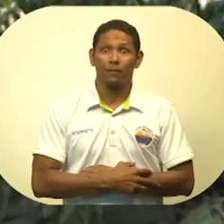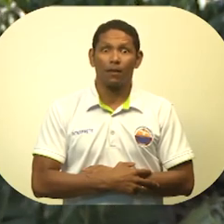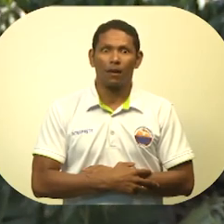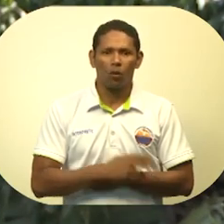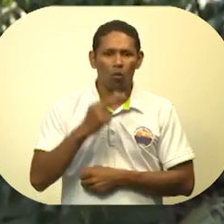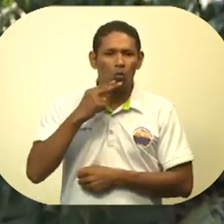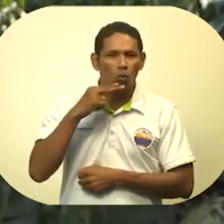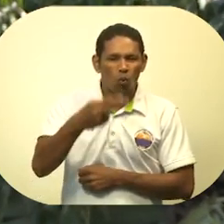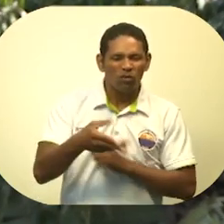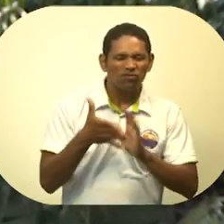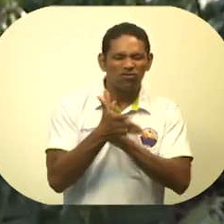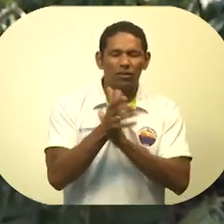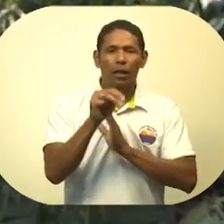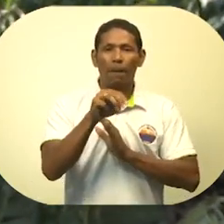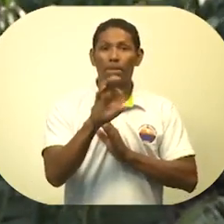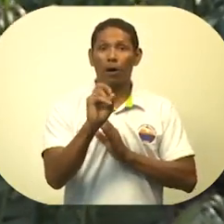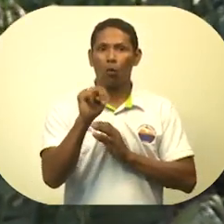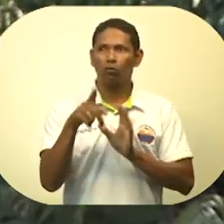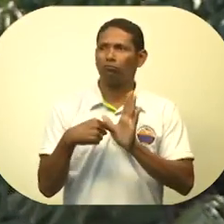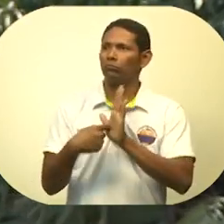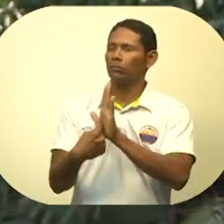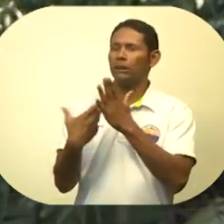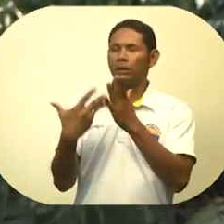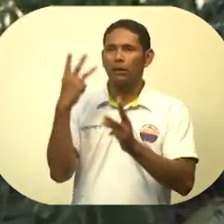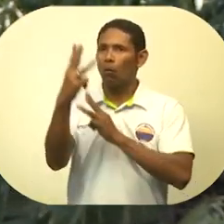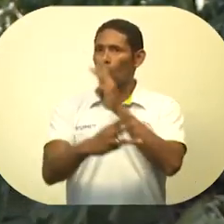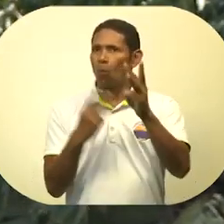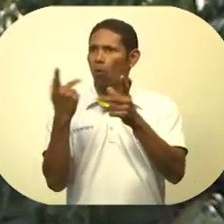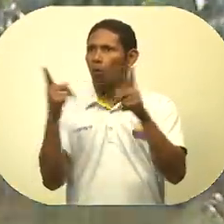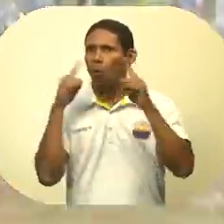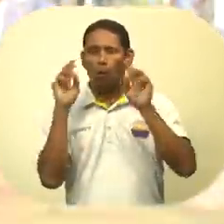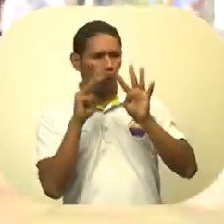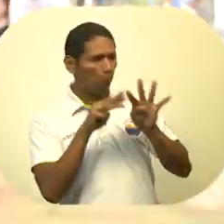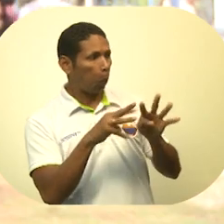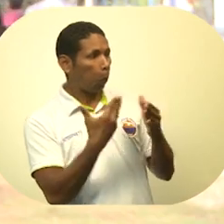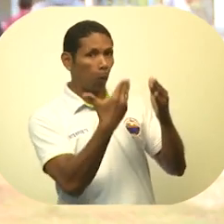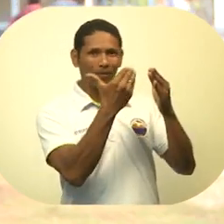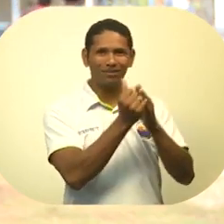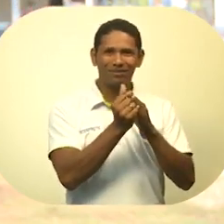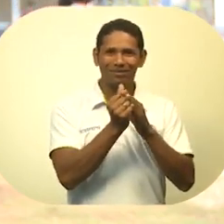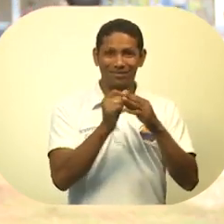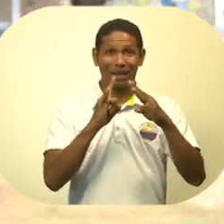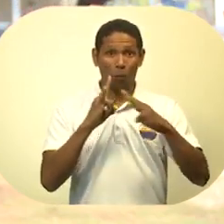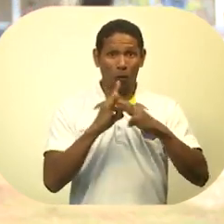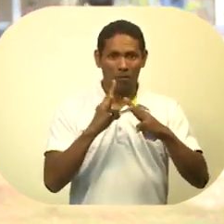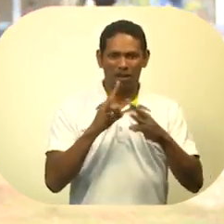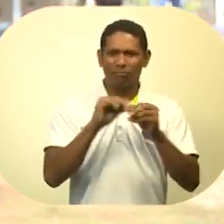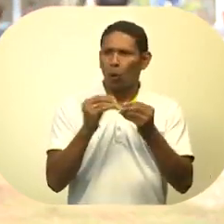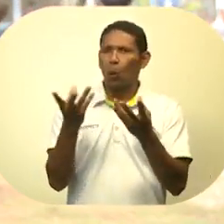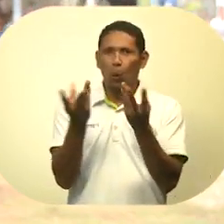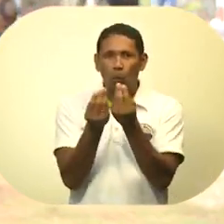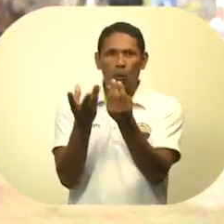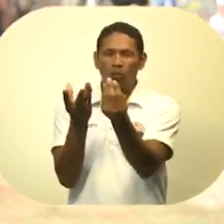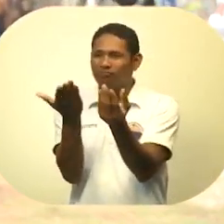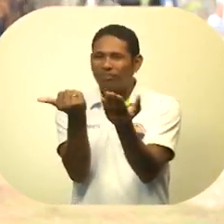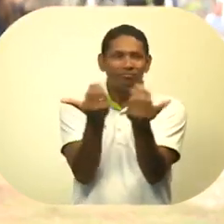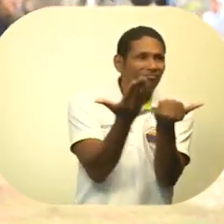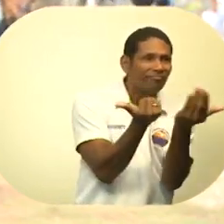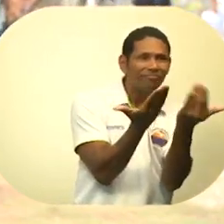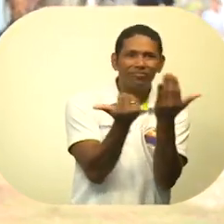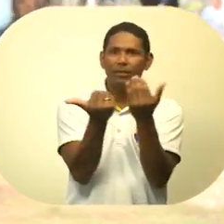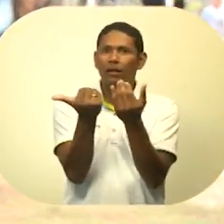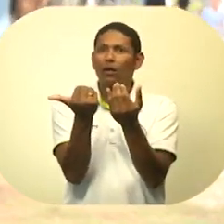La narrativa de Macondo sedujo al mundo en la Escuela del Realismo Mágico. La Alma Mater reunió actores de diferentes sectores con el fin de que los